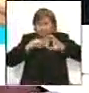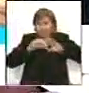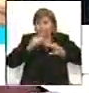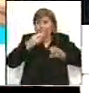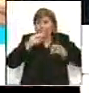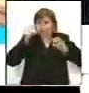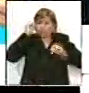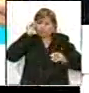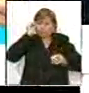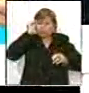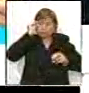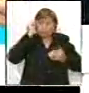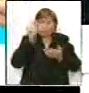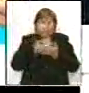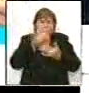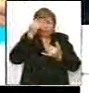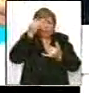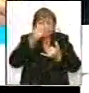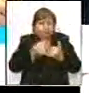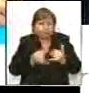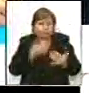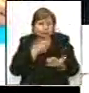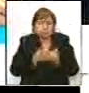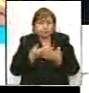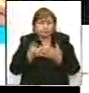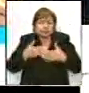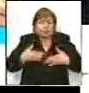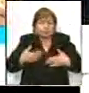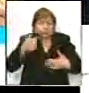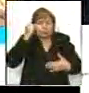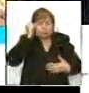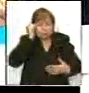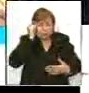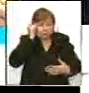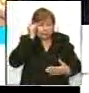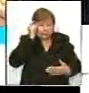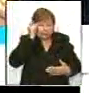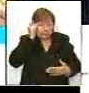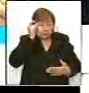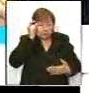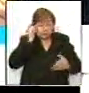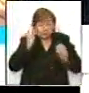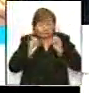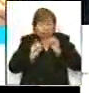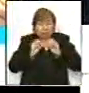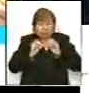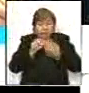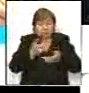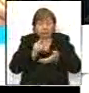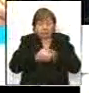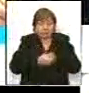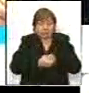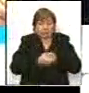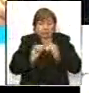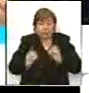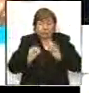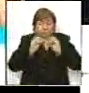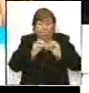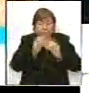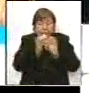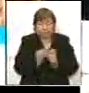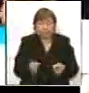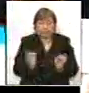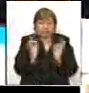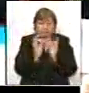dos reflexiones, que finalmente lo que podemos entender algunos por esencia, de lo que entienden otros como esencia